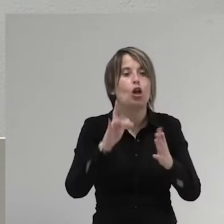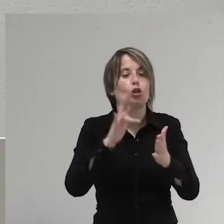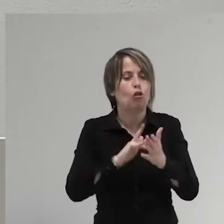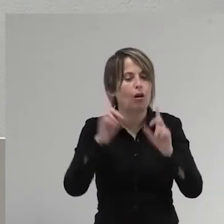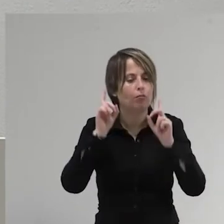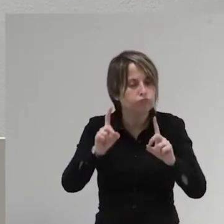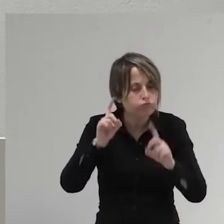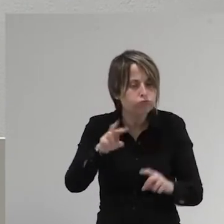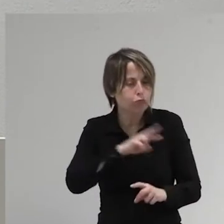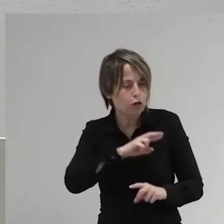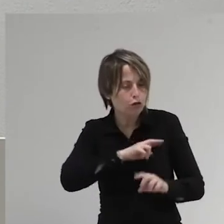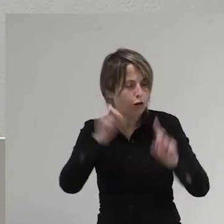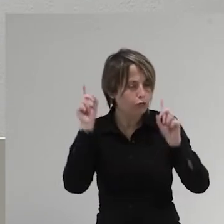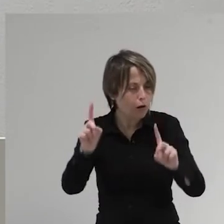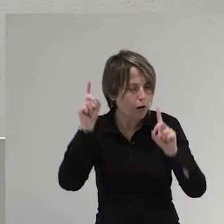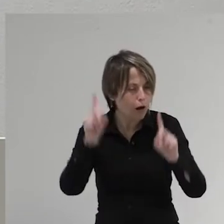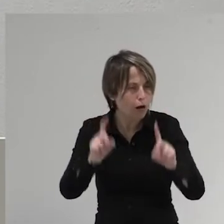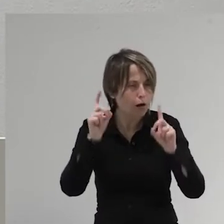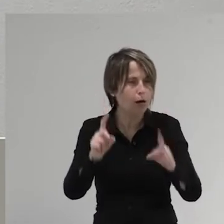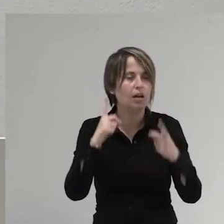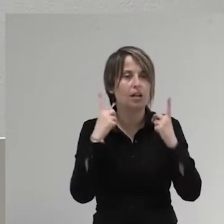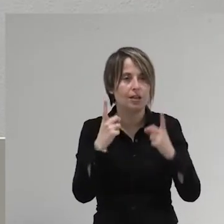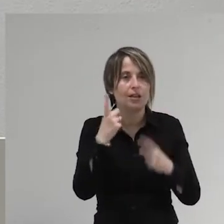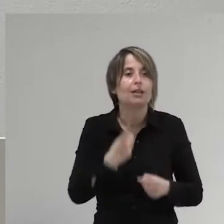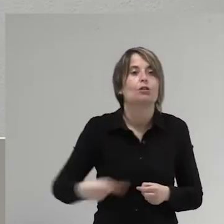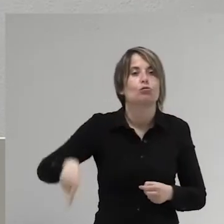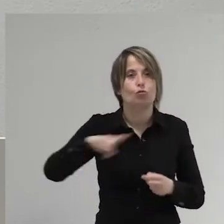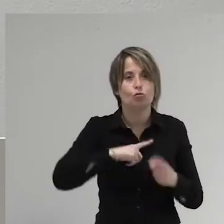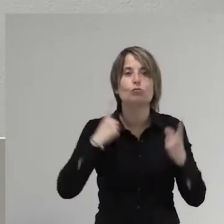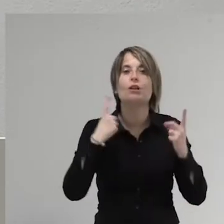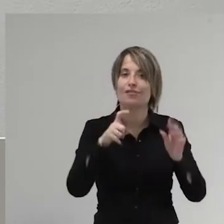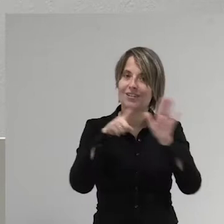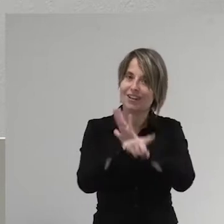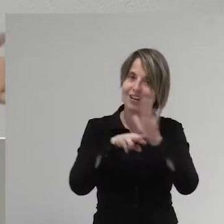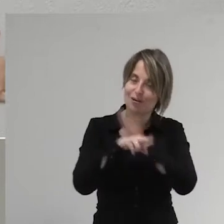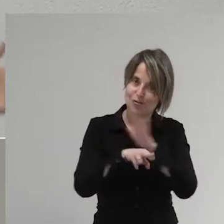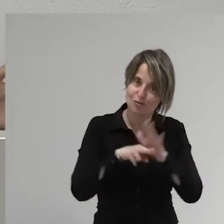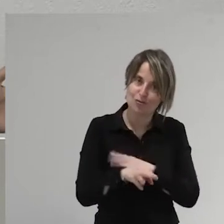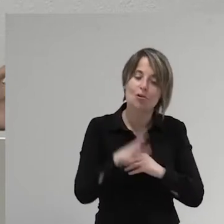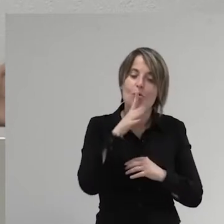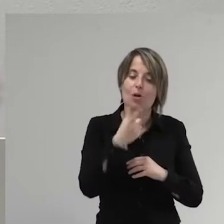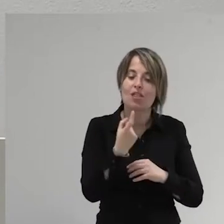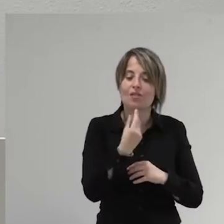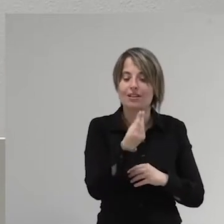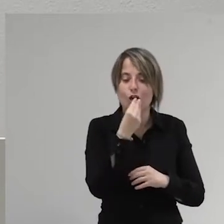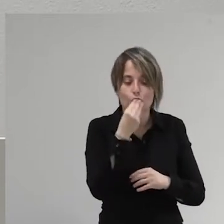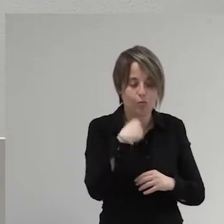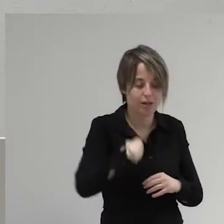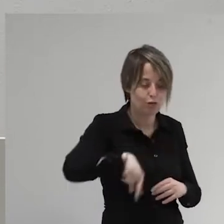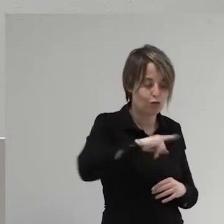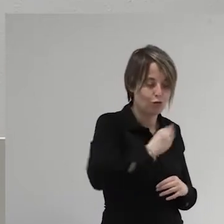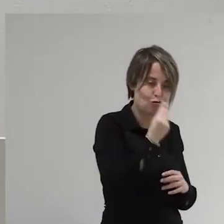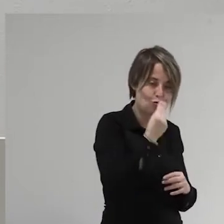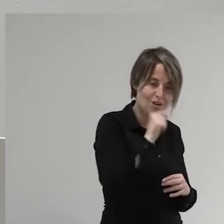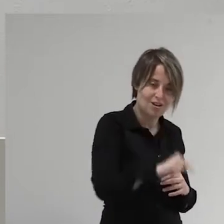evangelizados, necesitamos enseñarle y además nosotras necesitamos recursos porque necesitamos dar de comer a los nuestros aquí y